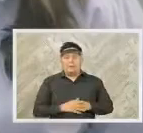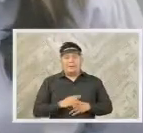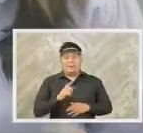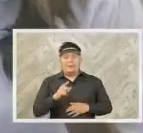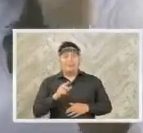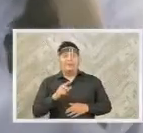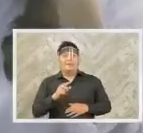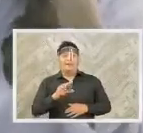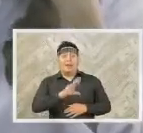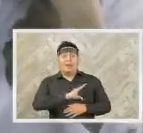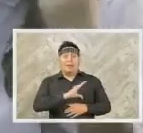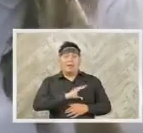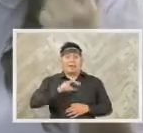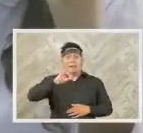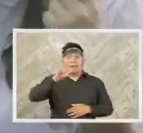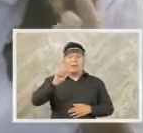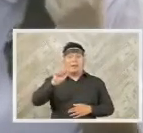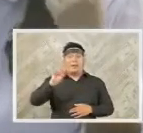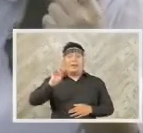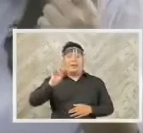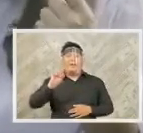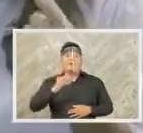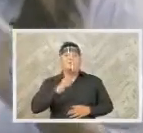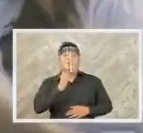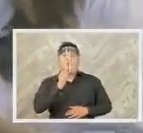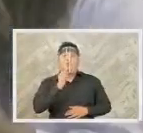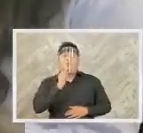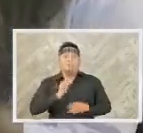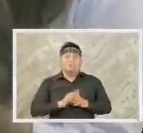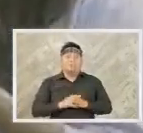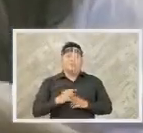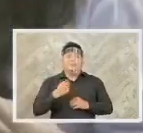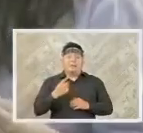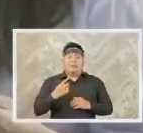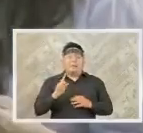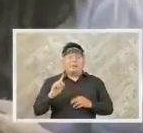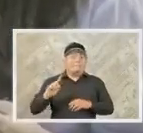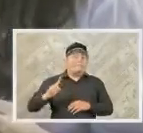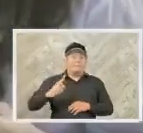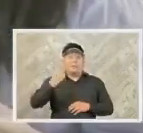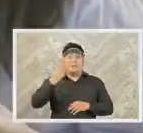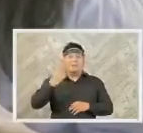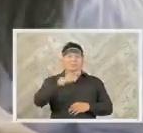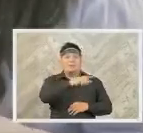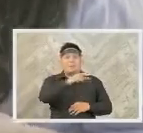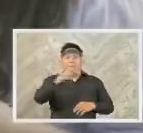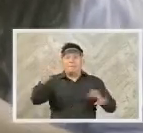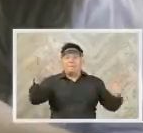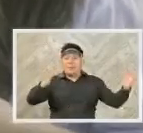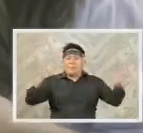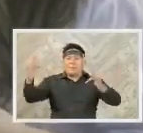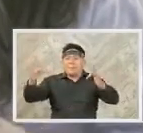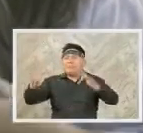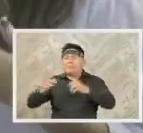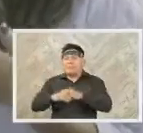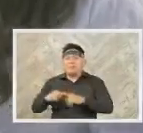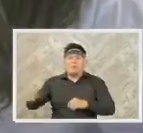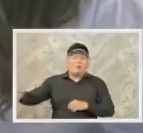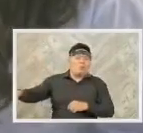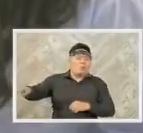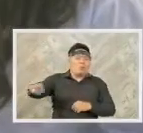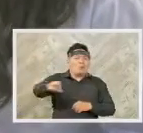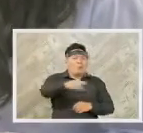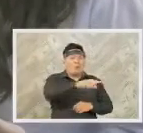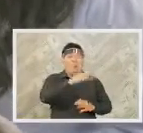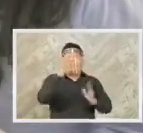Yáñez, construimos el primer plan de desarrollo participativo en la historia de nuestro municipio. Escuchamos a más de